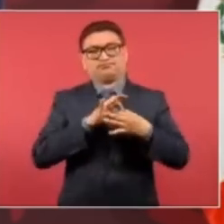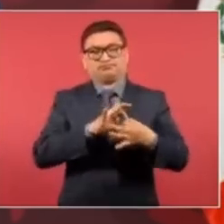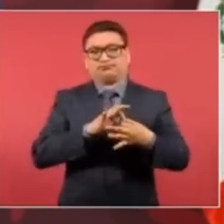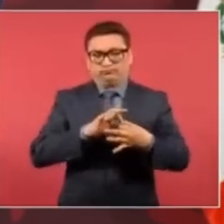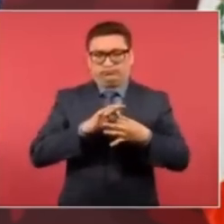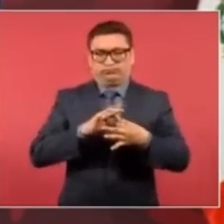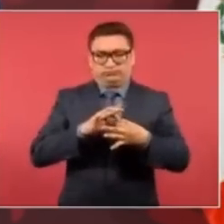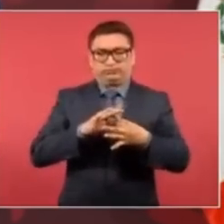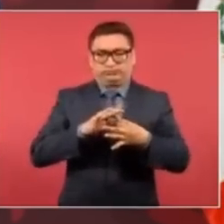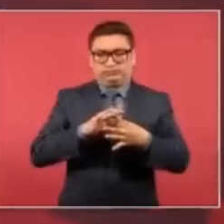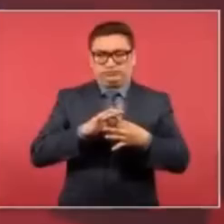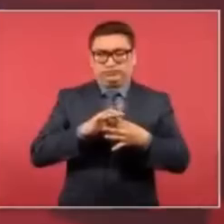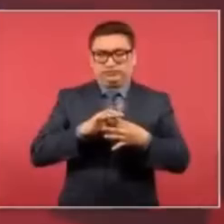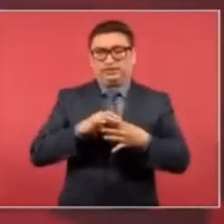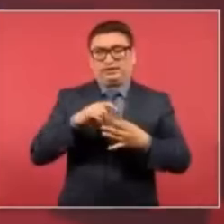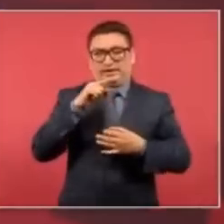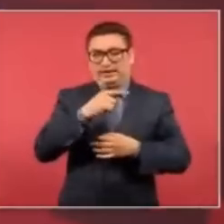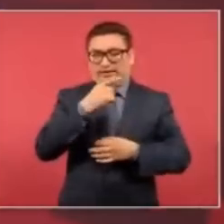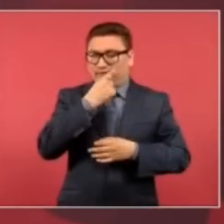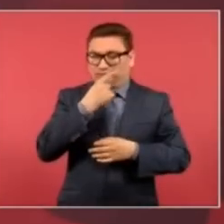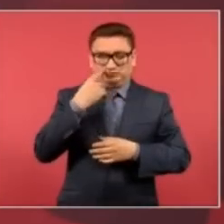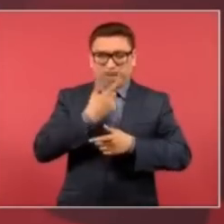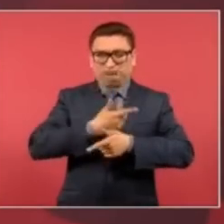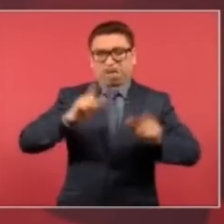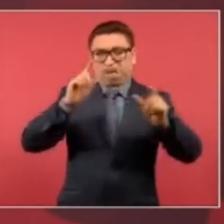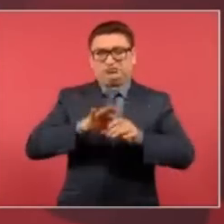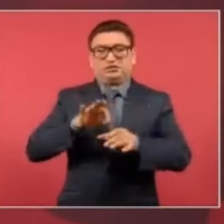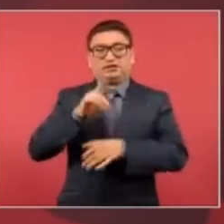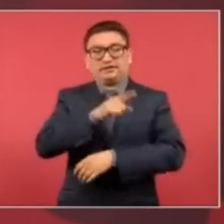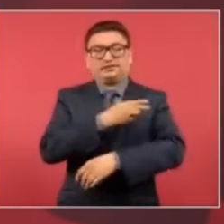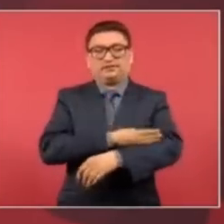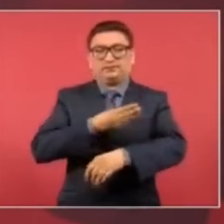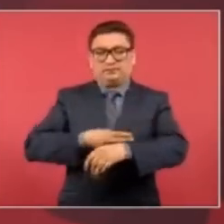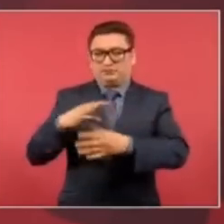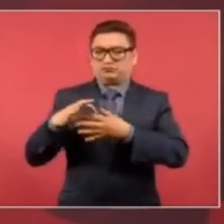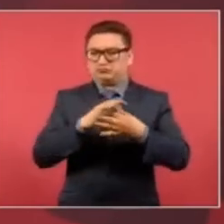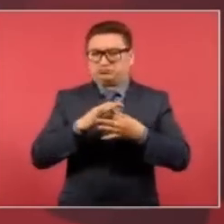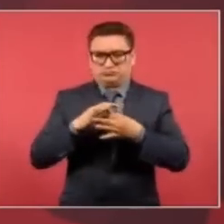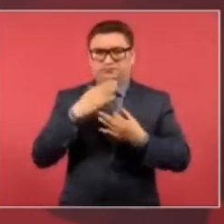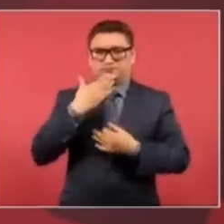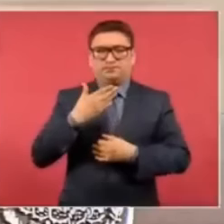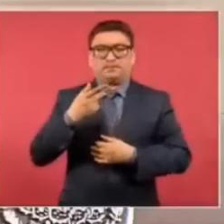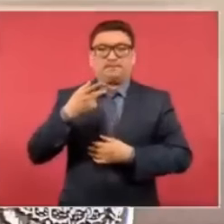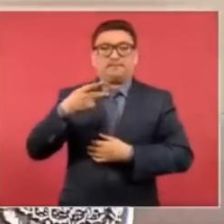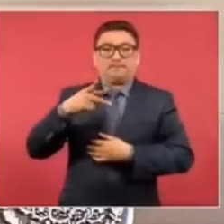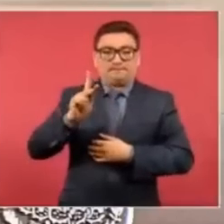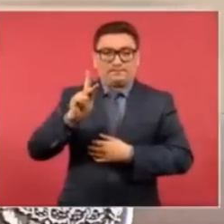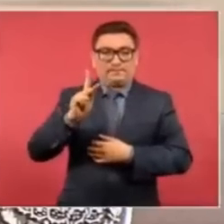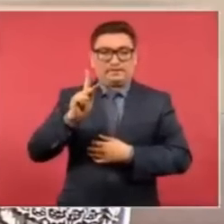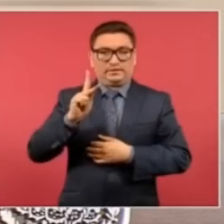con el apóstol de la democracia, don Francisco I. Madero, pero con la